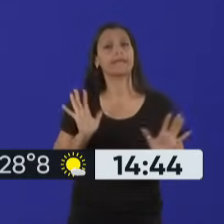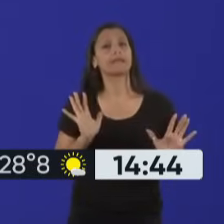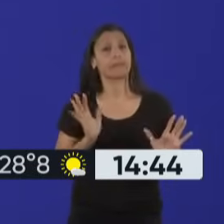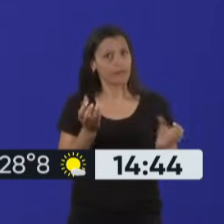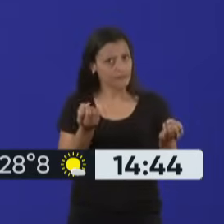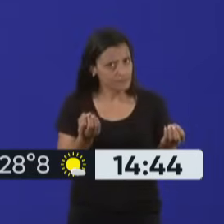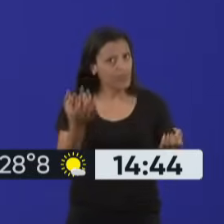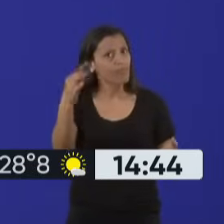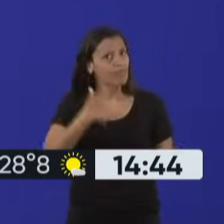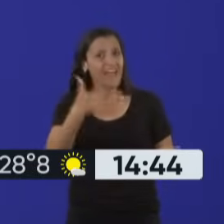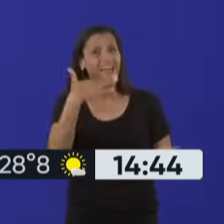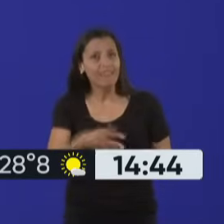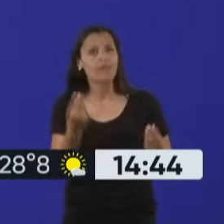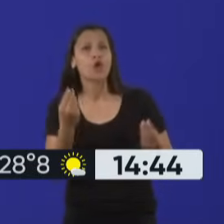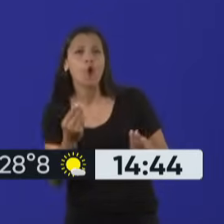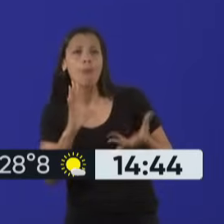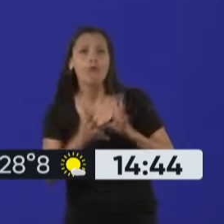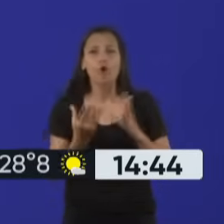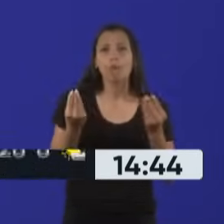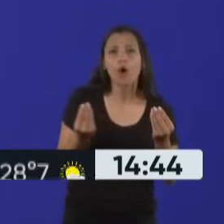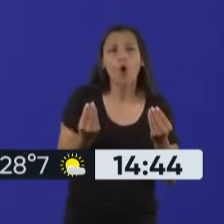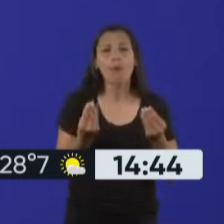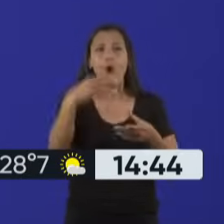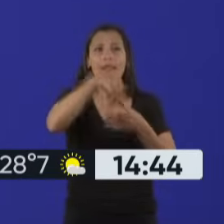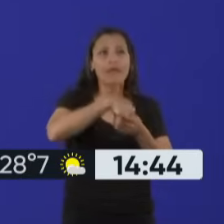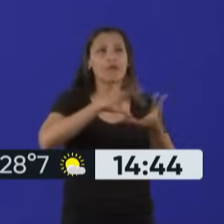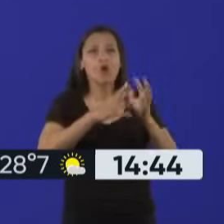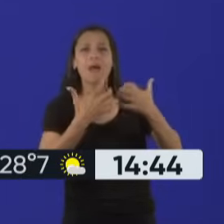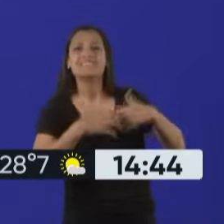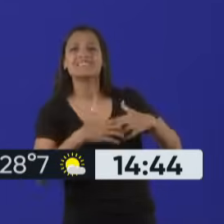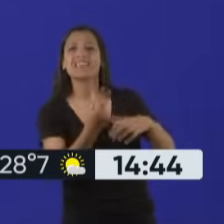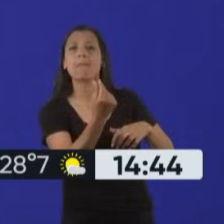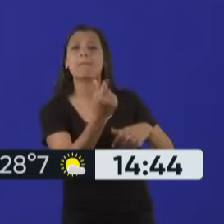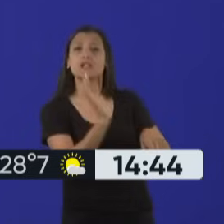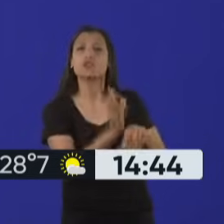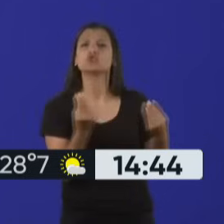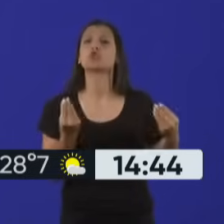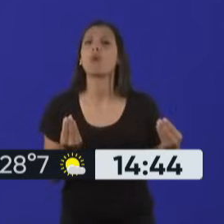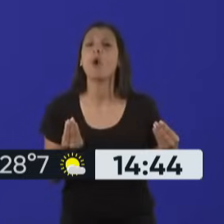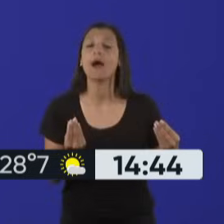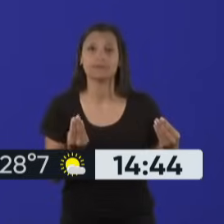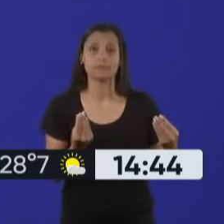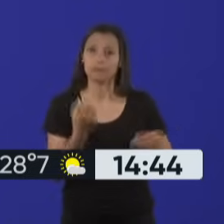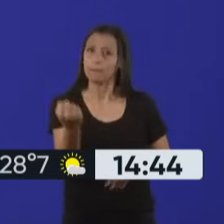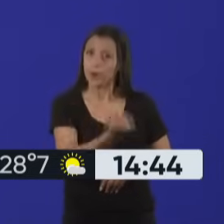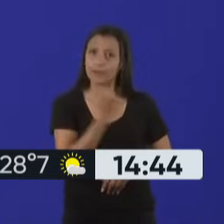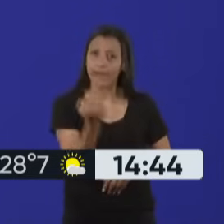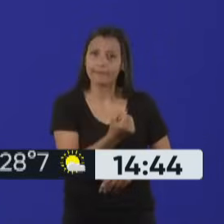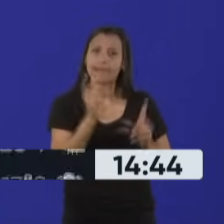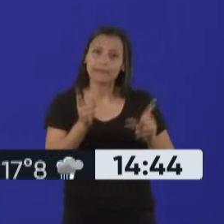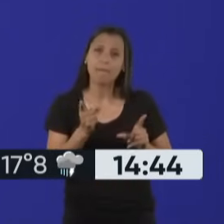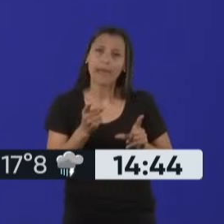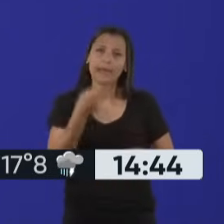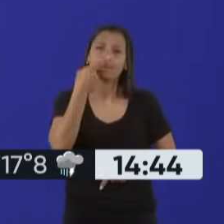cómo funciona el sistema de precios. Y me parece que también es una lección